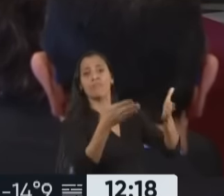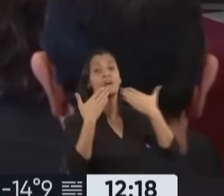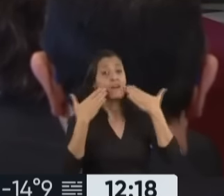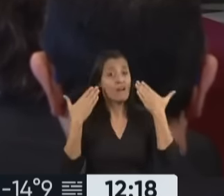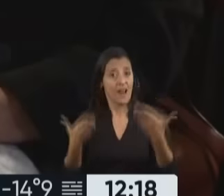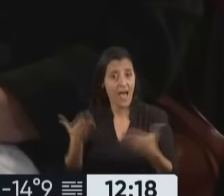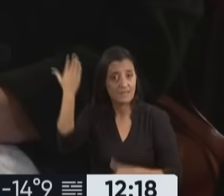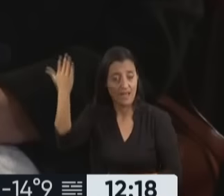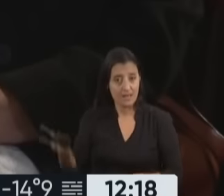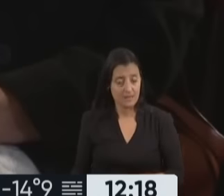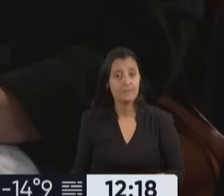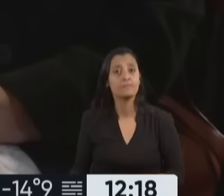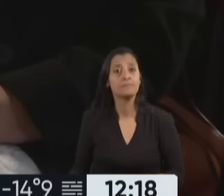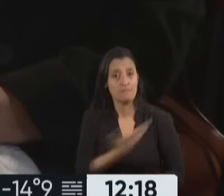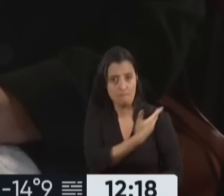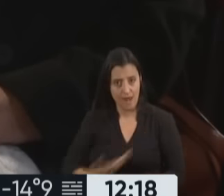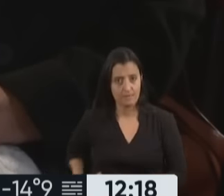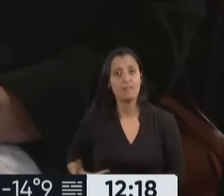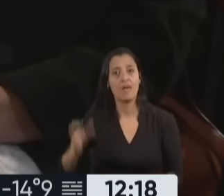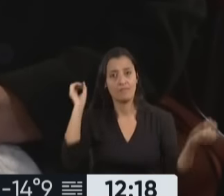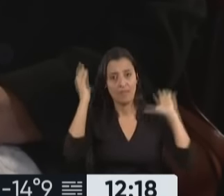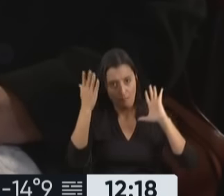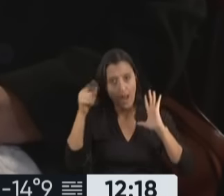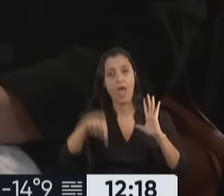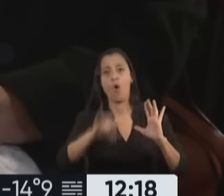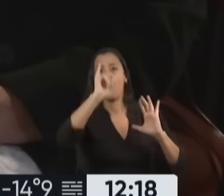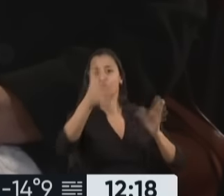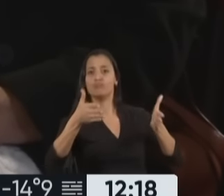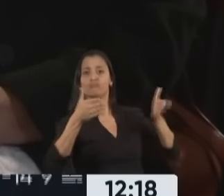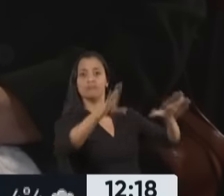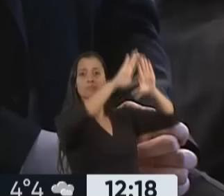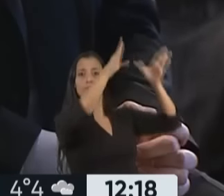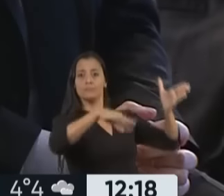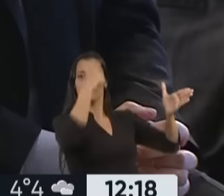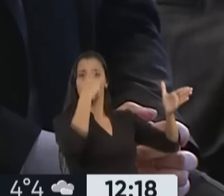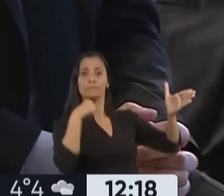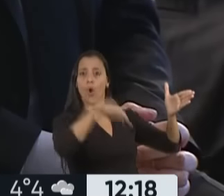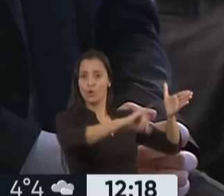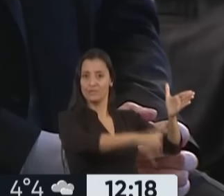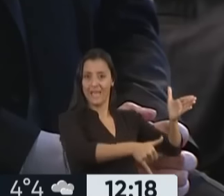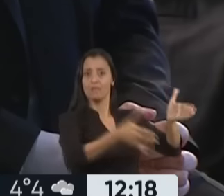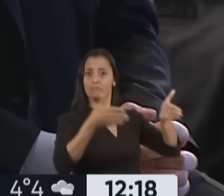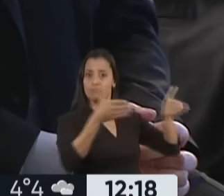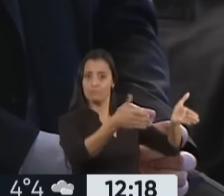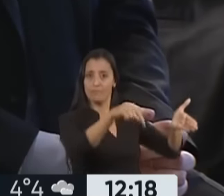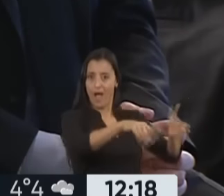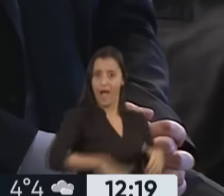del presidente de la Nación, lo ha colocado acá.